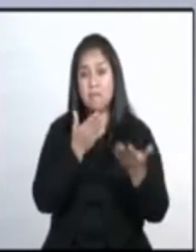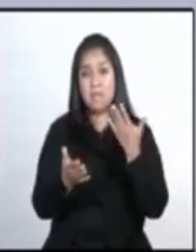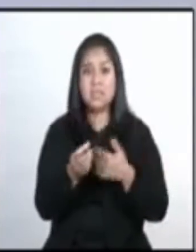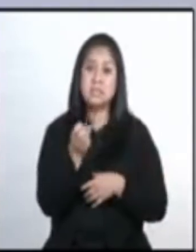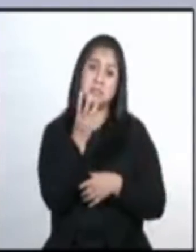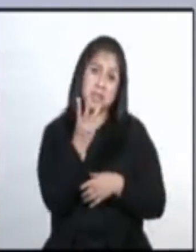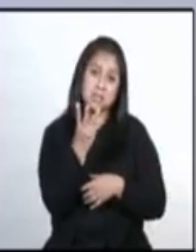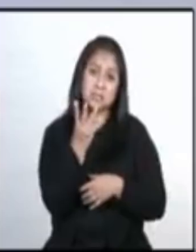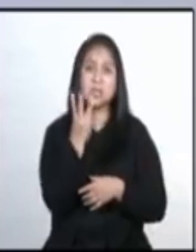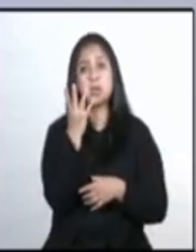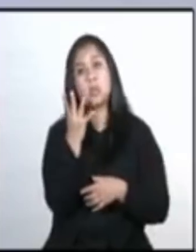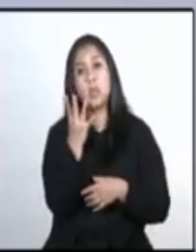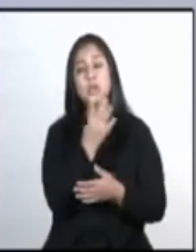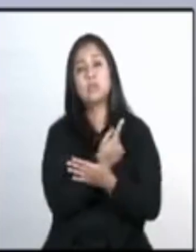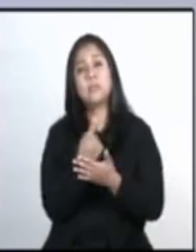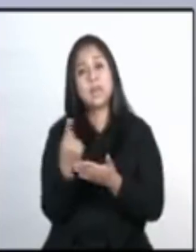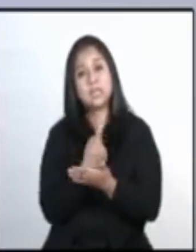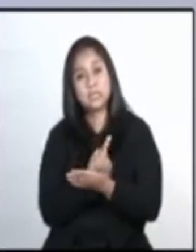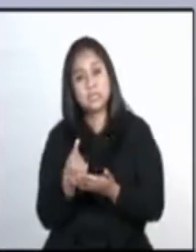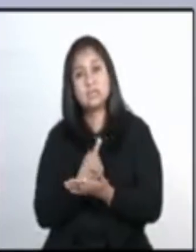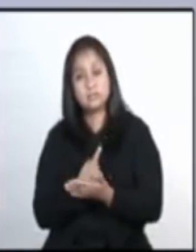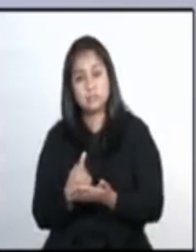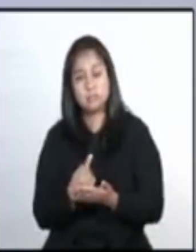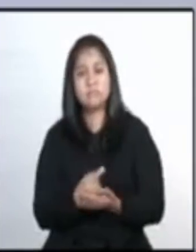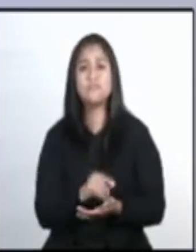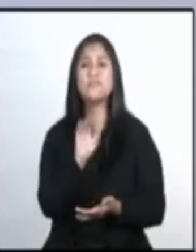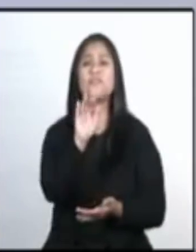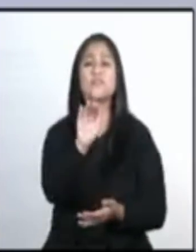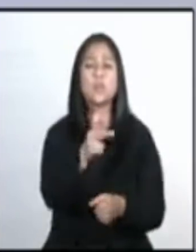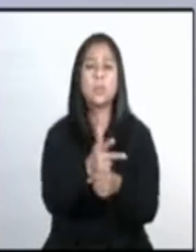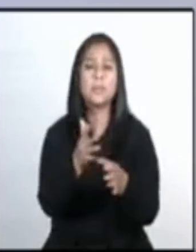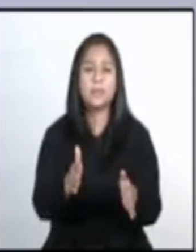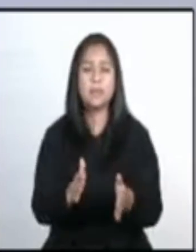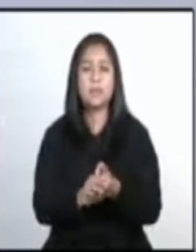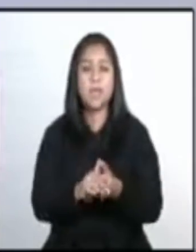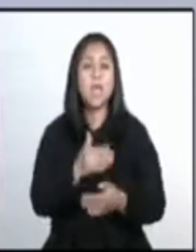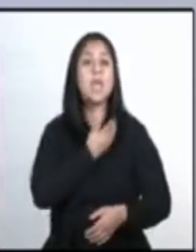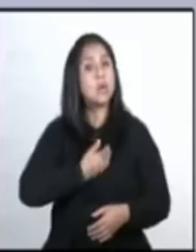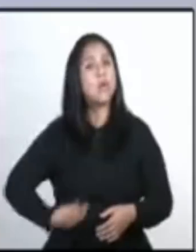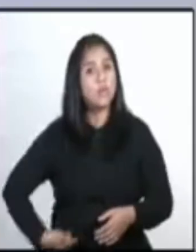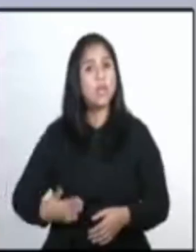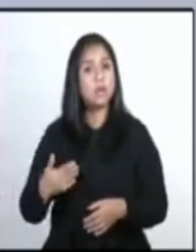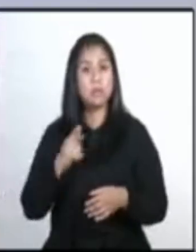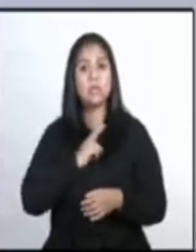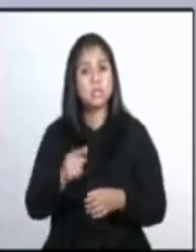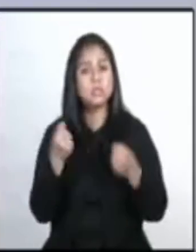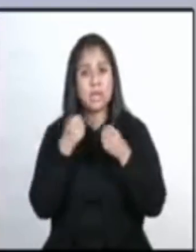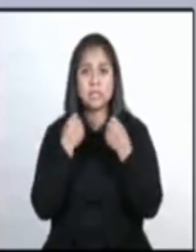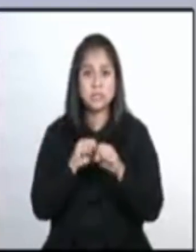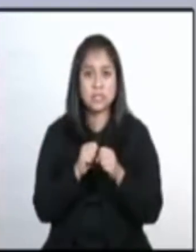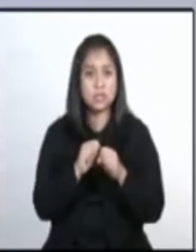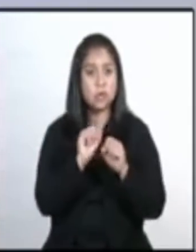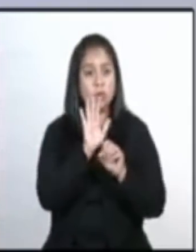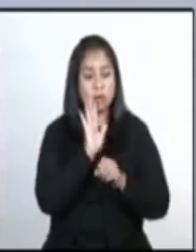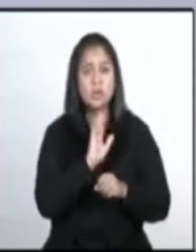entre 3 y 4 semanas. Estimados amigos, el gobierno está haciendo lo necesario para detener la